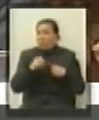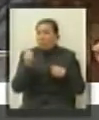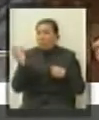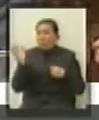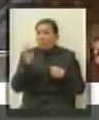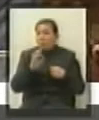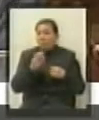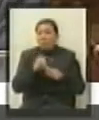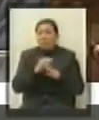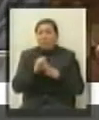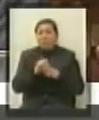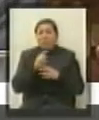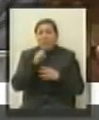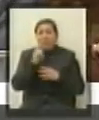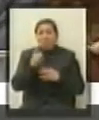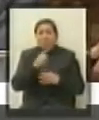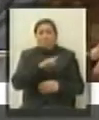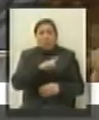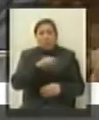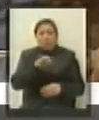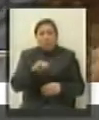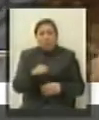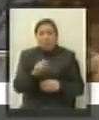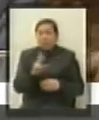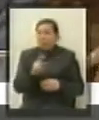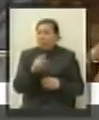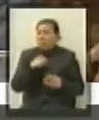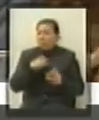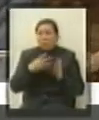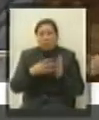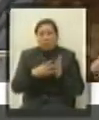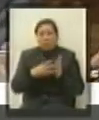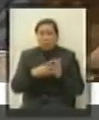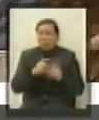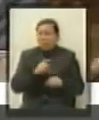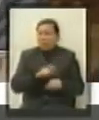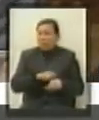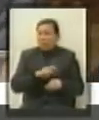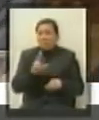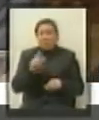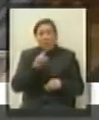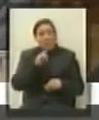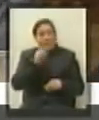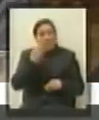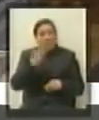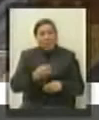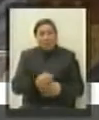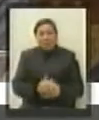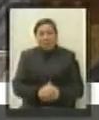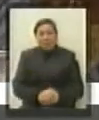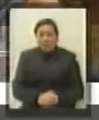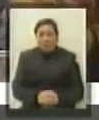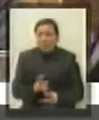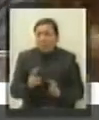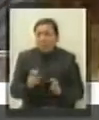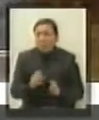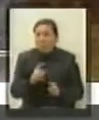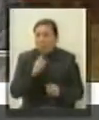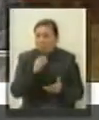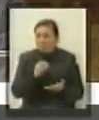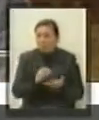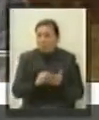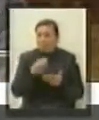manera que se acuse al Poder Ejecutivo de no haber atendido a tiempo. Eso no es verdad. Estos temas son temas